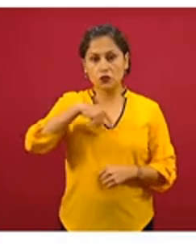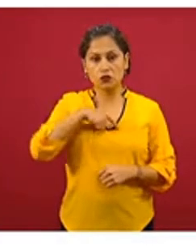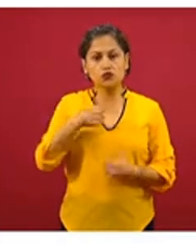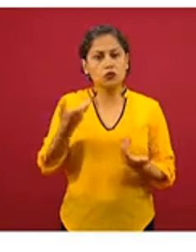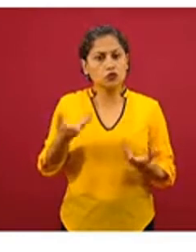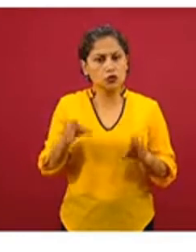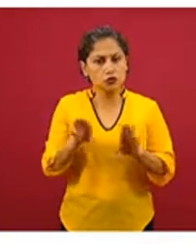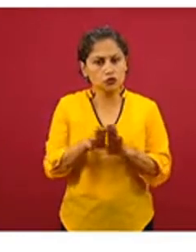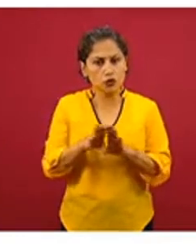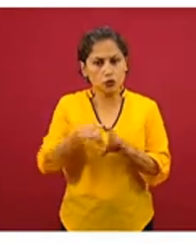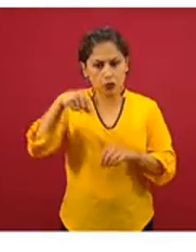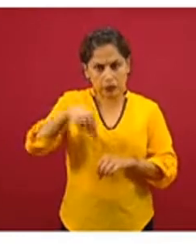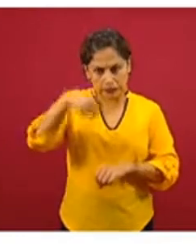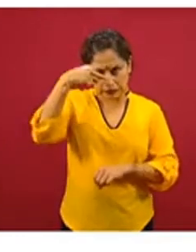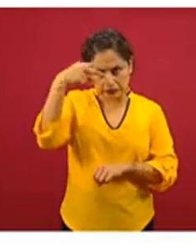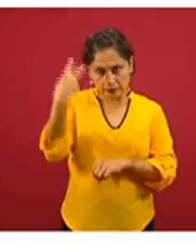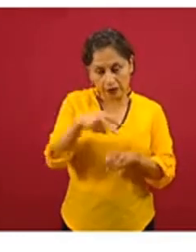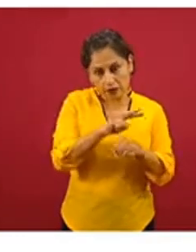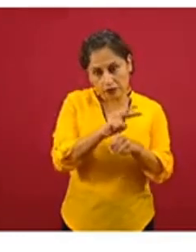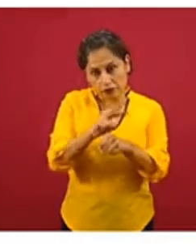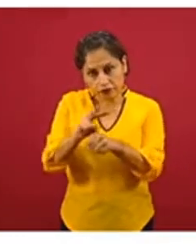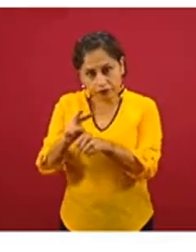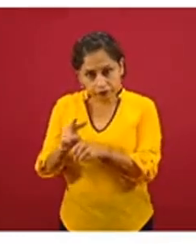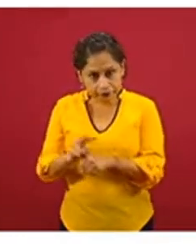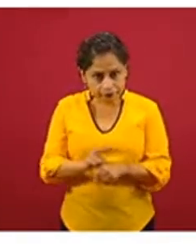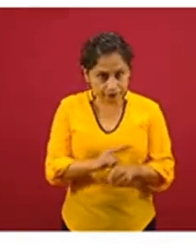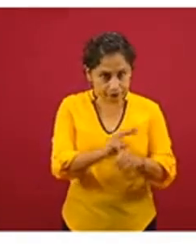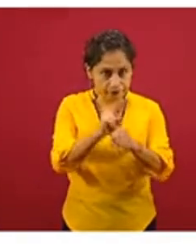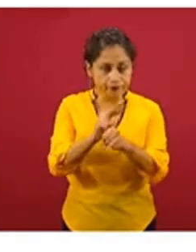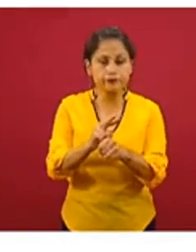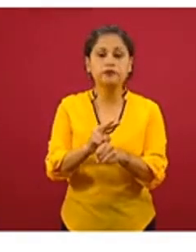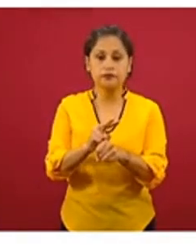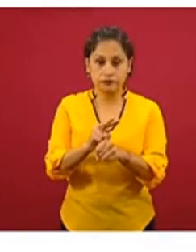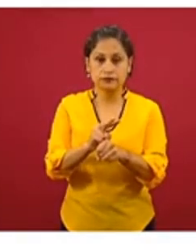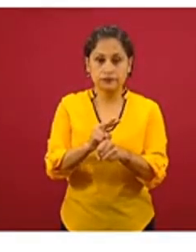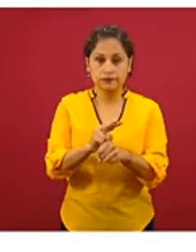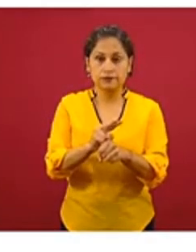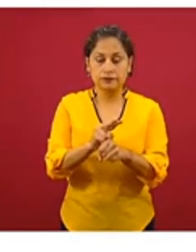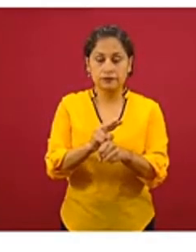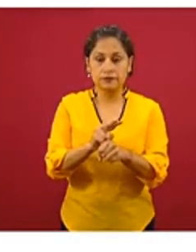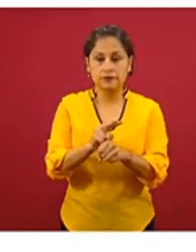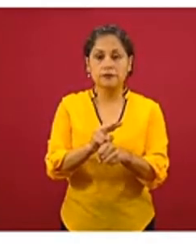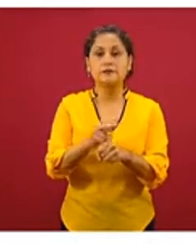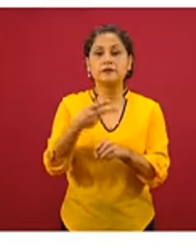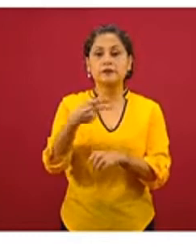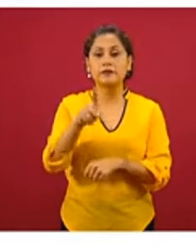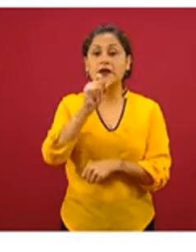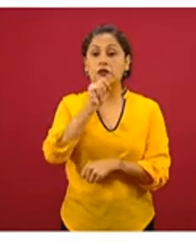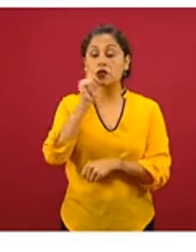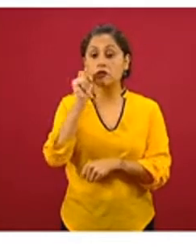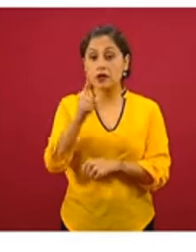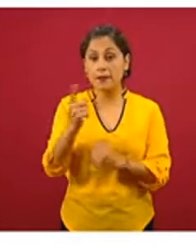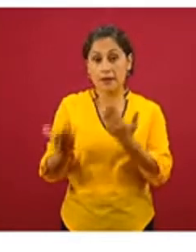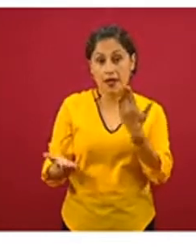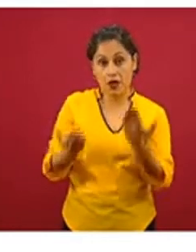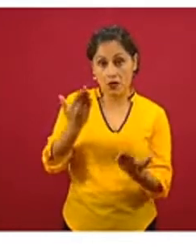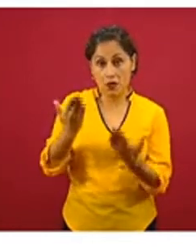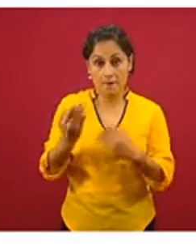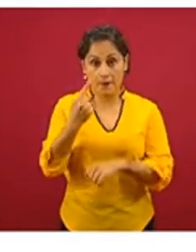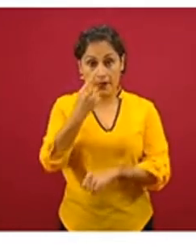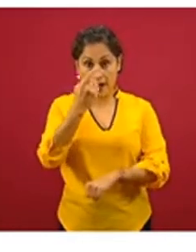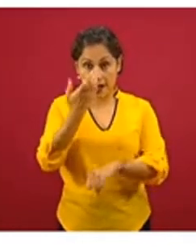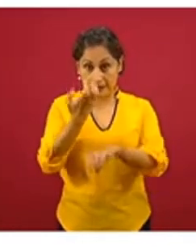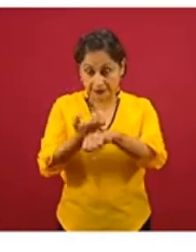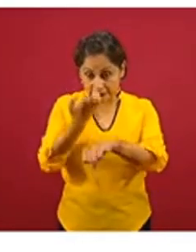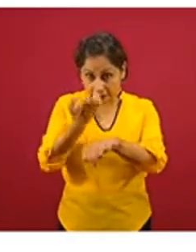México con lo que se está realizando en el modelo de vigilancia que actualmente opera en los Estados Unidos de América, nuestro